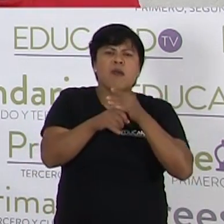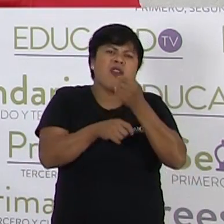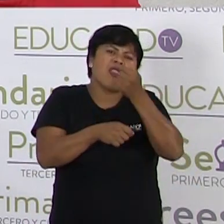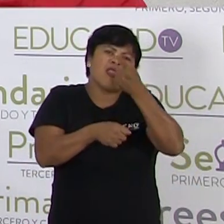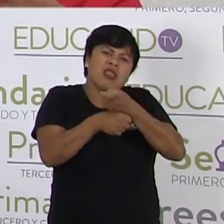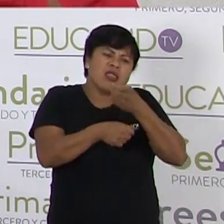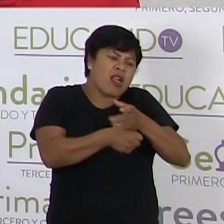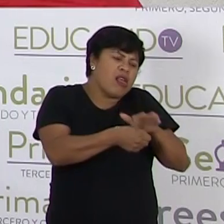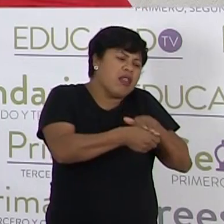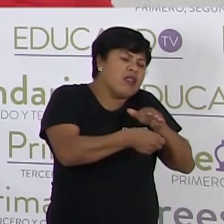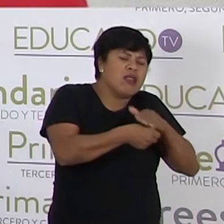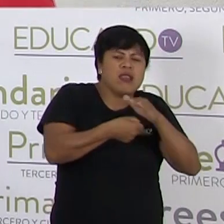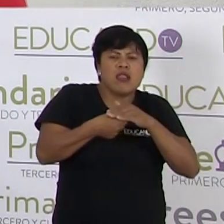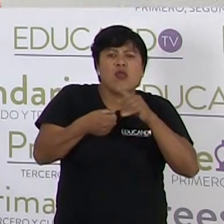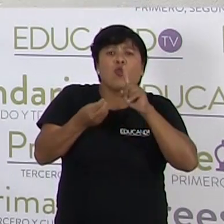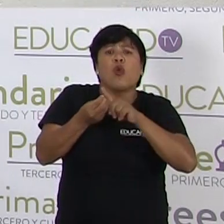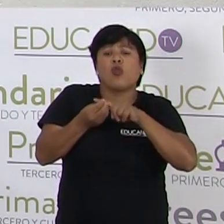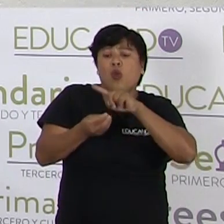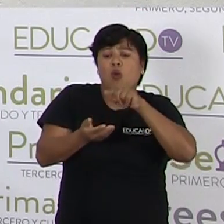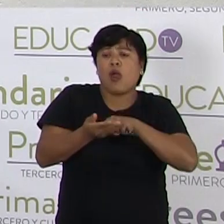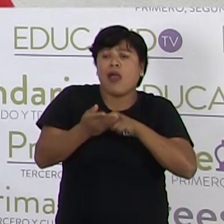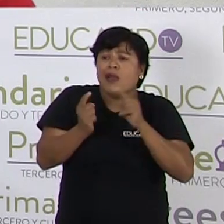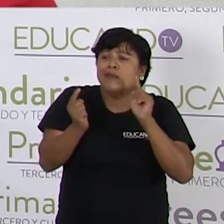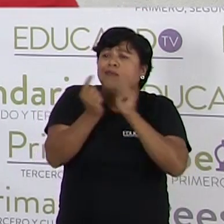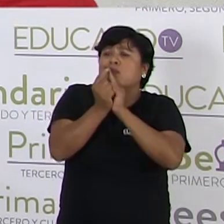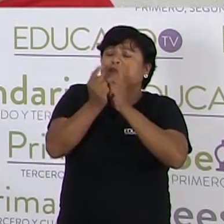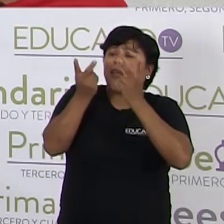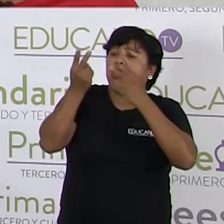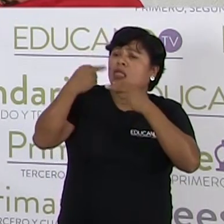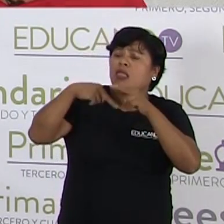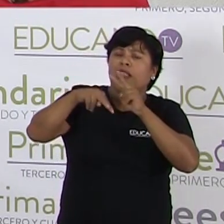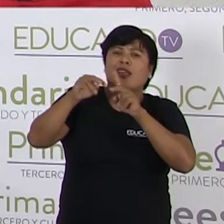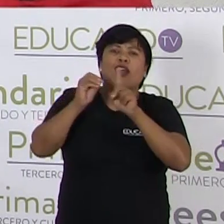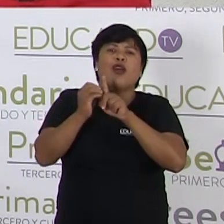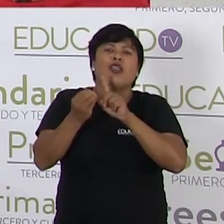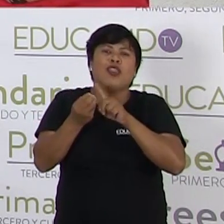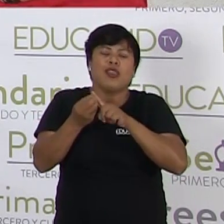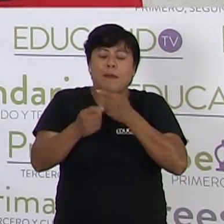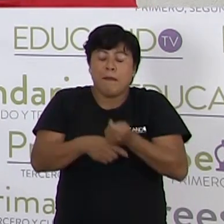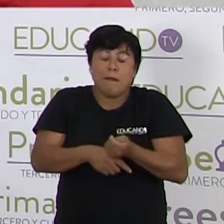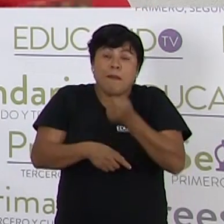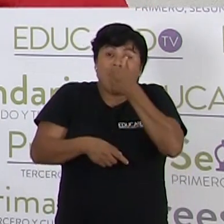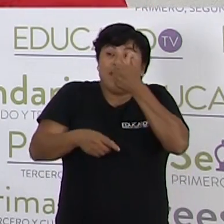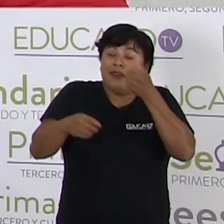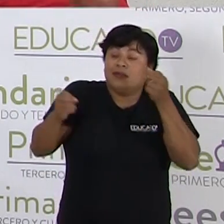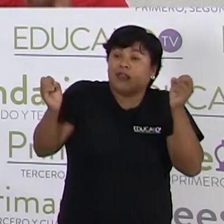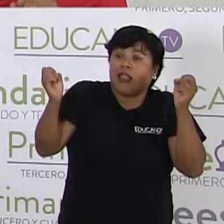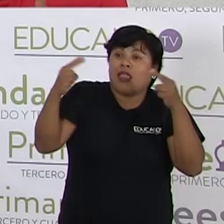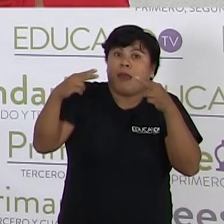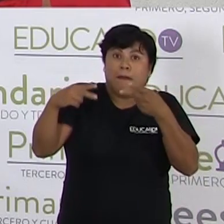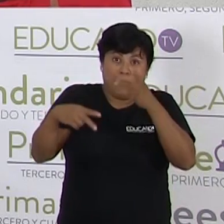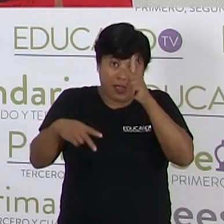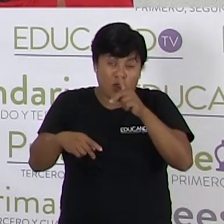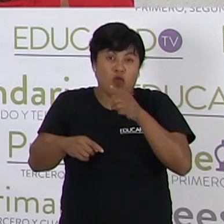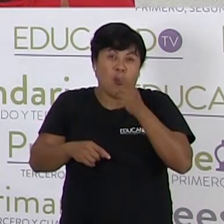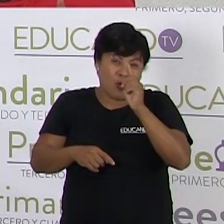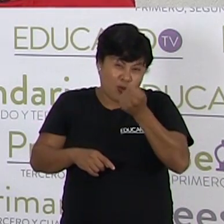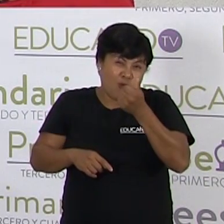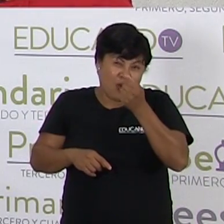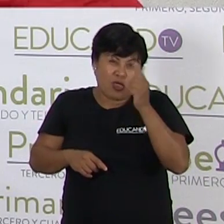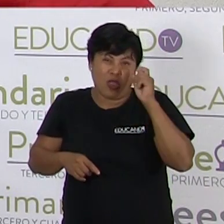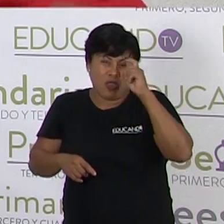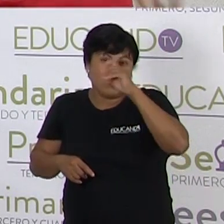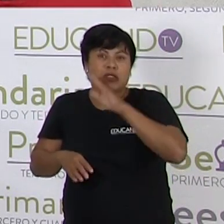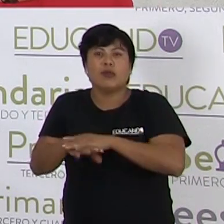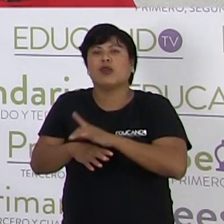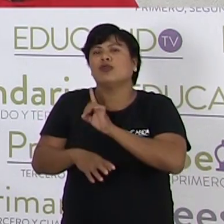quién, en qué lugar se encontraban cuando se vieron la primera vez, en fin. Pero va a ser un poco complicado en el sentido